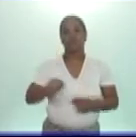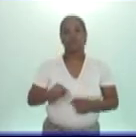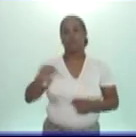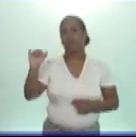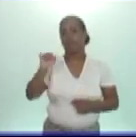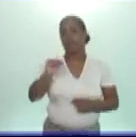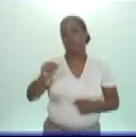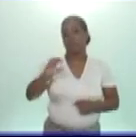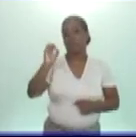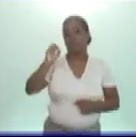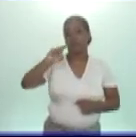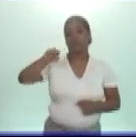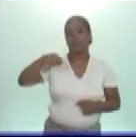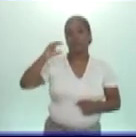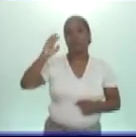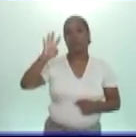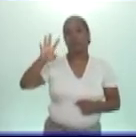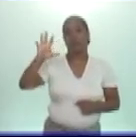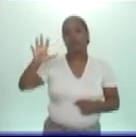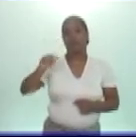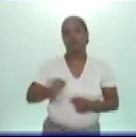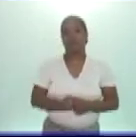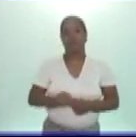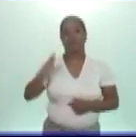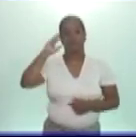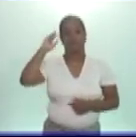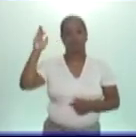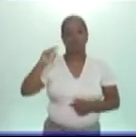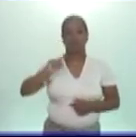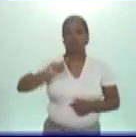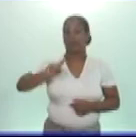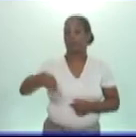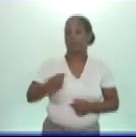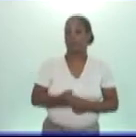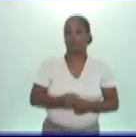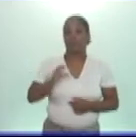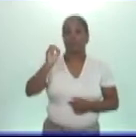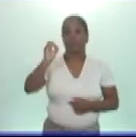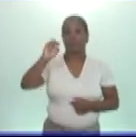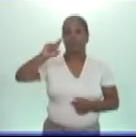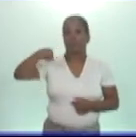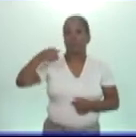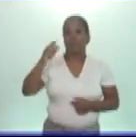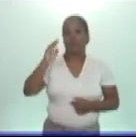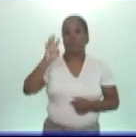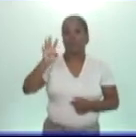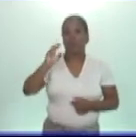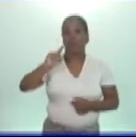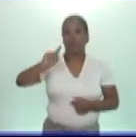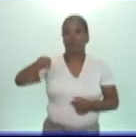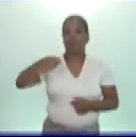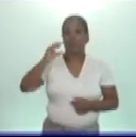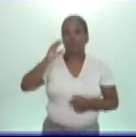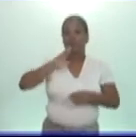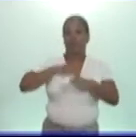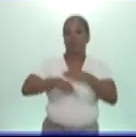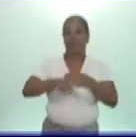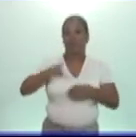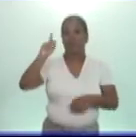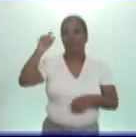0,45. Recuerden colocar 0,4, la coma debajo de la coma, el 4 iría